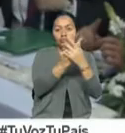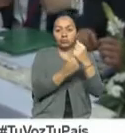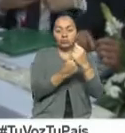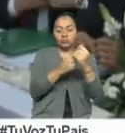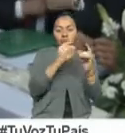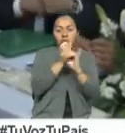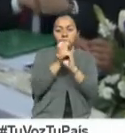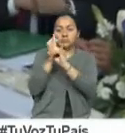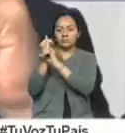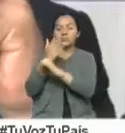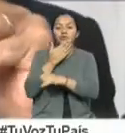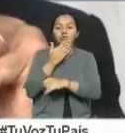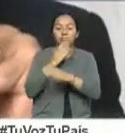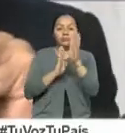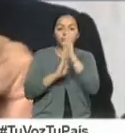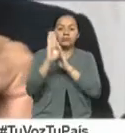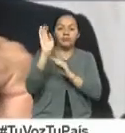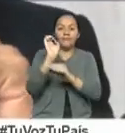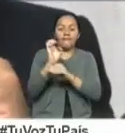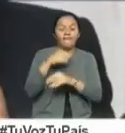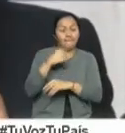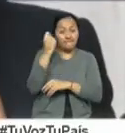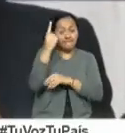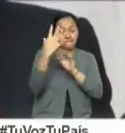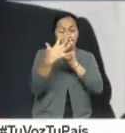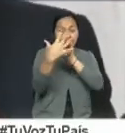el desarrollo del país. Hay que comprender